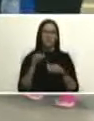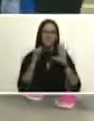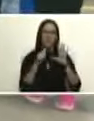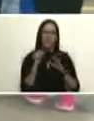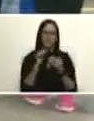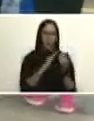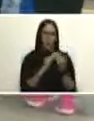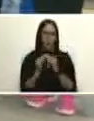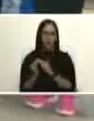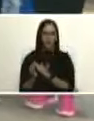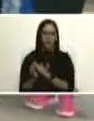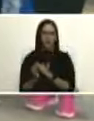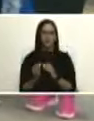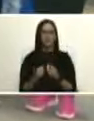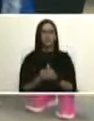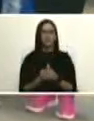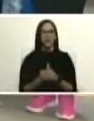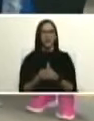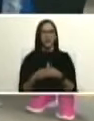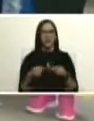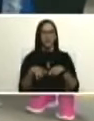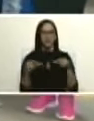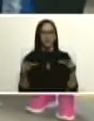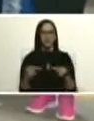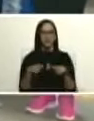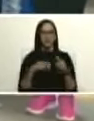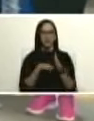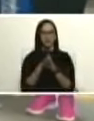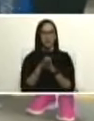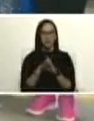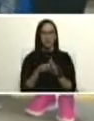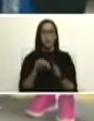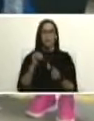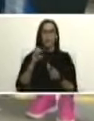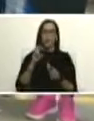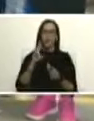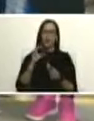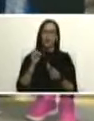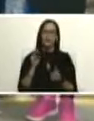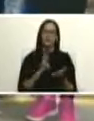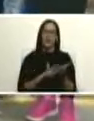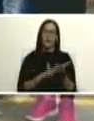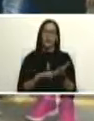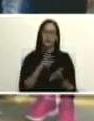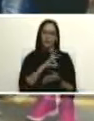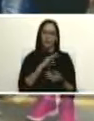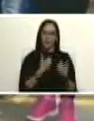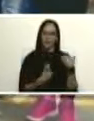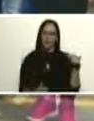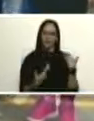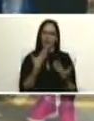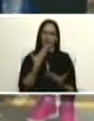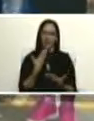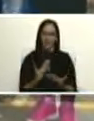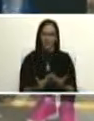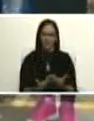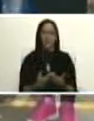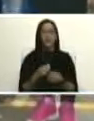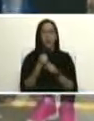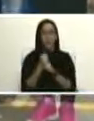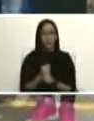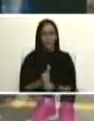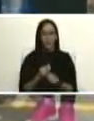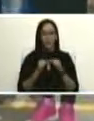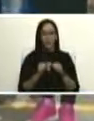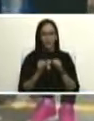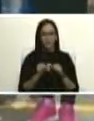comunidades en esta unidad de desarrollo Moreno de Mendoza. De verdad, señor presidente, agradecido y esperemos que